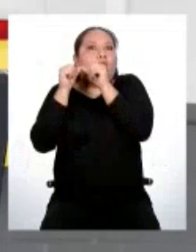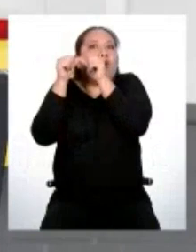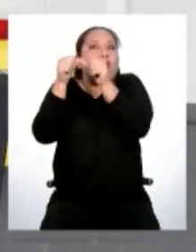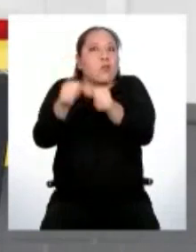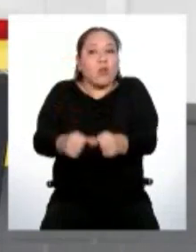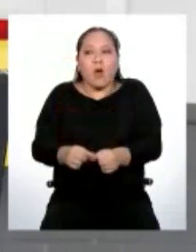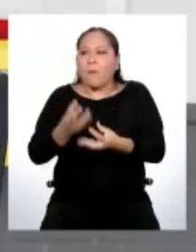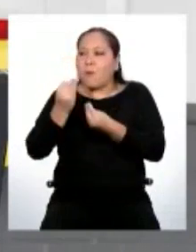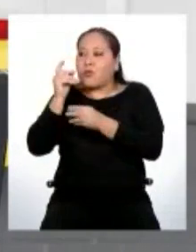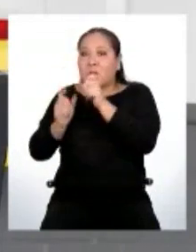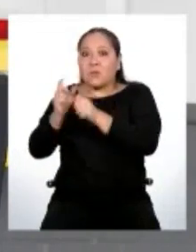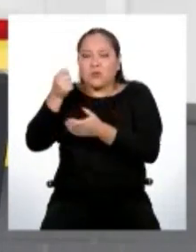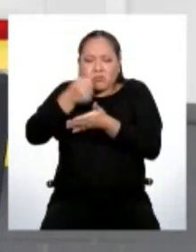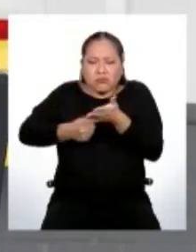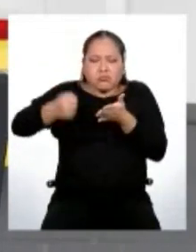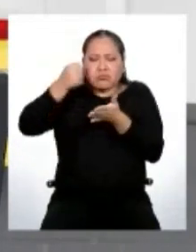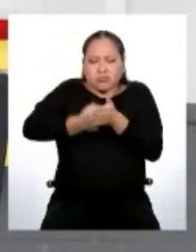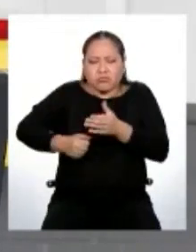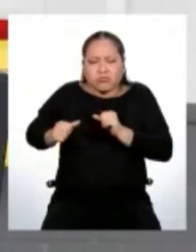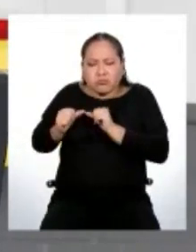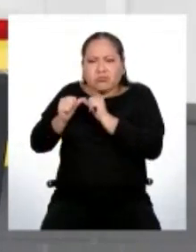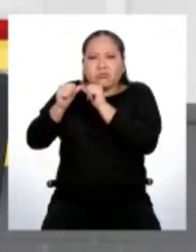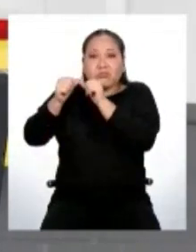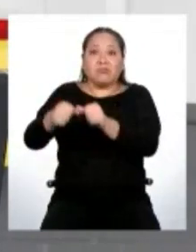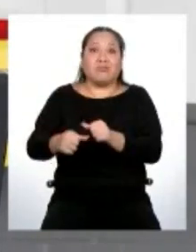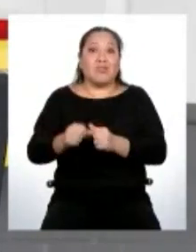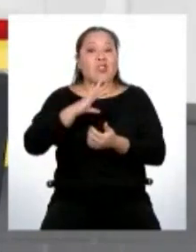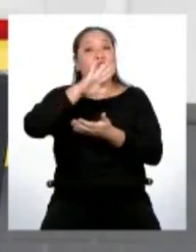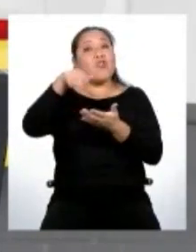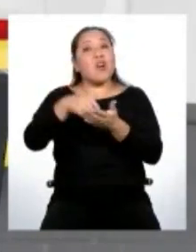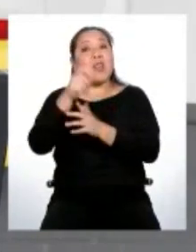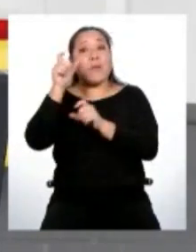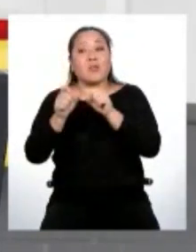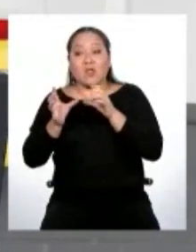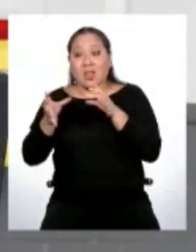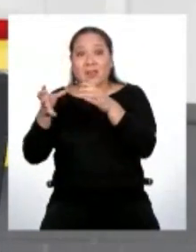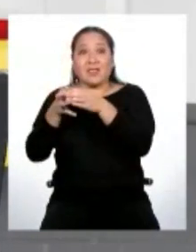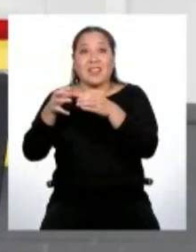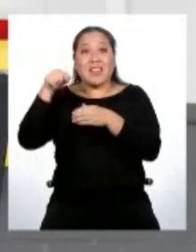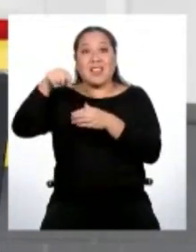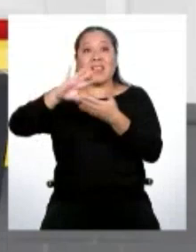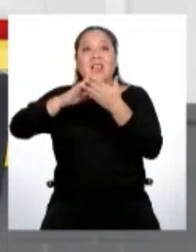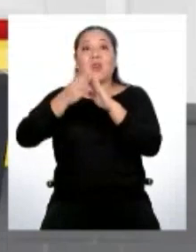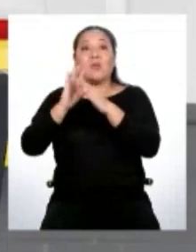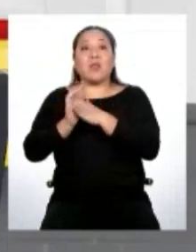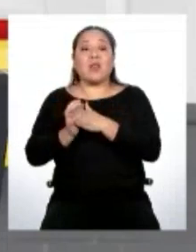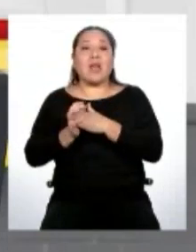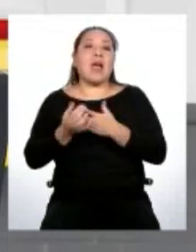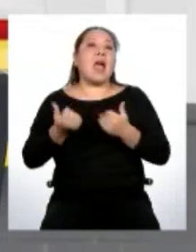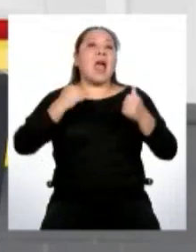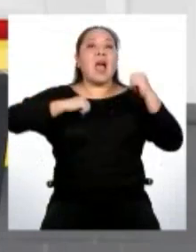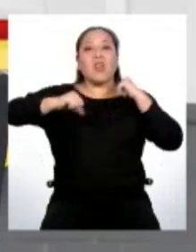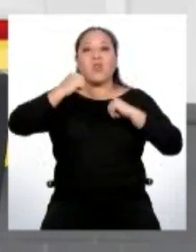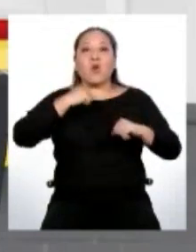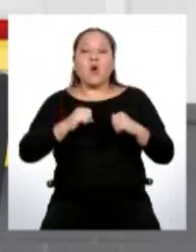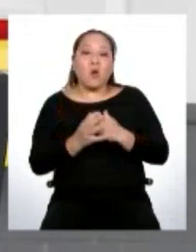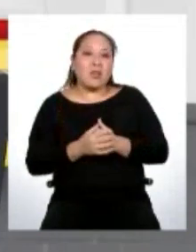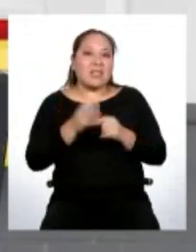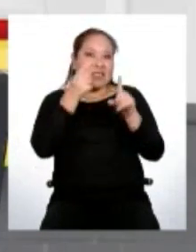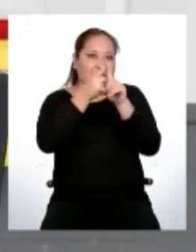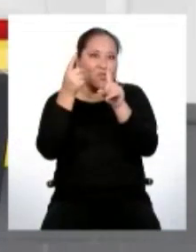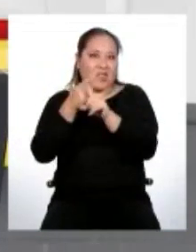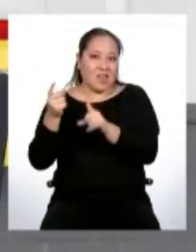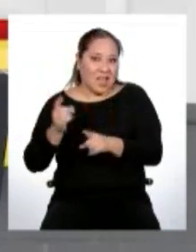de nuestros artistas. Todos los que son parte de esta comunidad, directoras, actores, dramaturgos, productores,